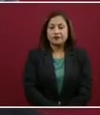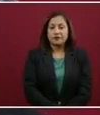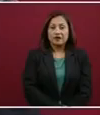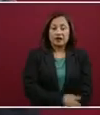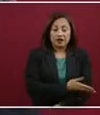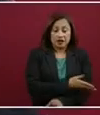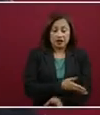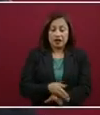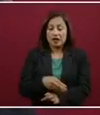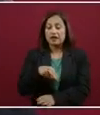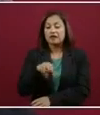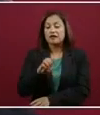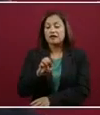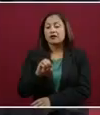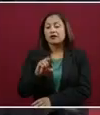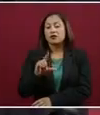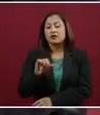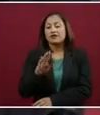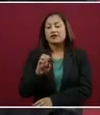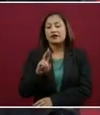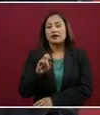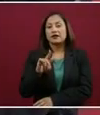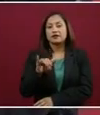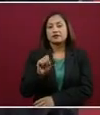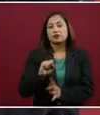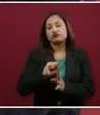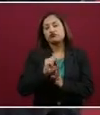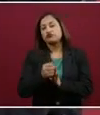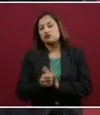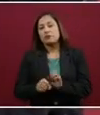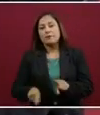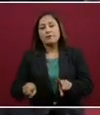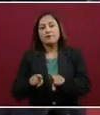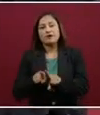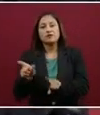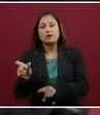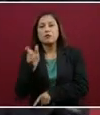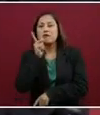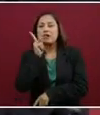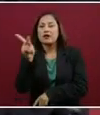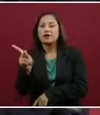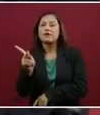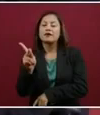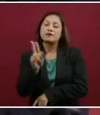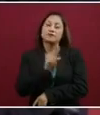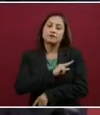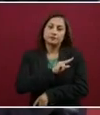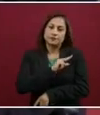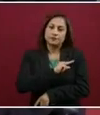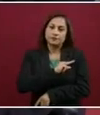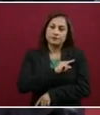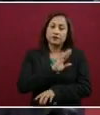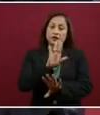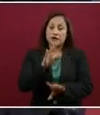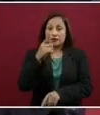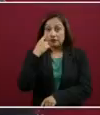Neoliberalismo es sinónimo de privatización. Y en el diccionario,